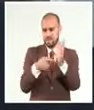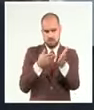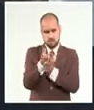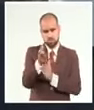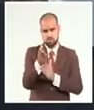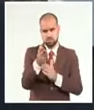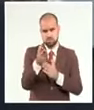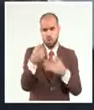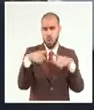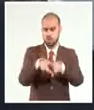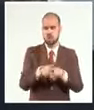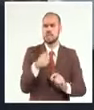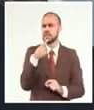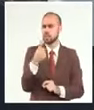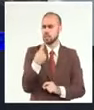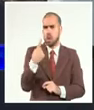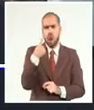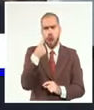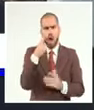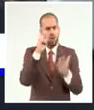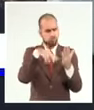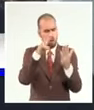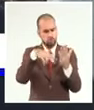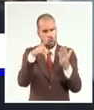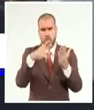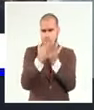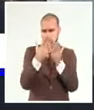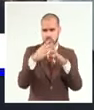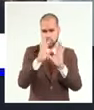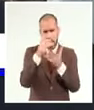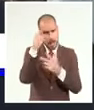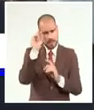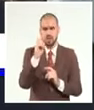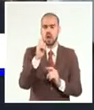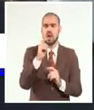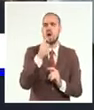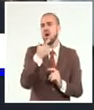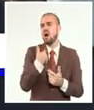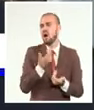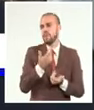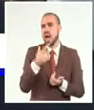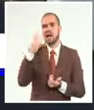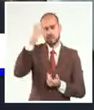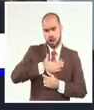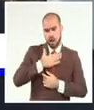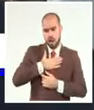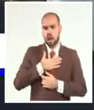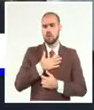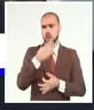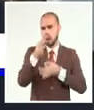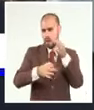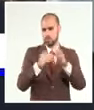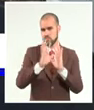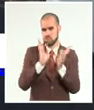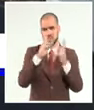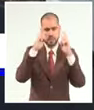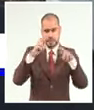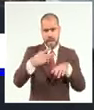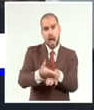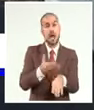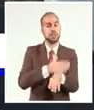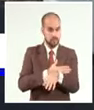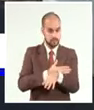actuaciones, en la cual nos las estudiamos, elevamos nuestras conclusiones provisionales, nuestro criterio, teniendo en cuenta ese estudio que hacemos previo,